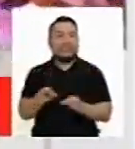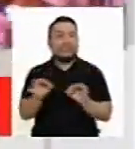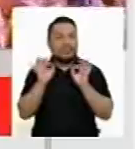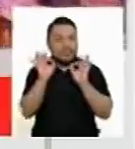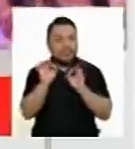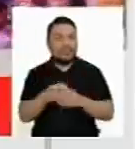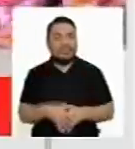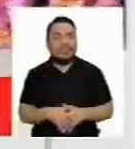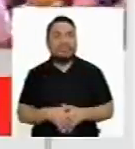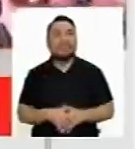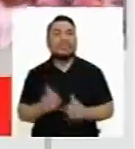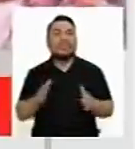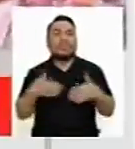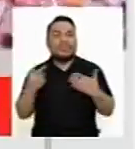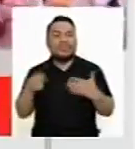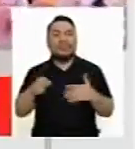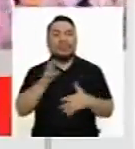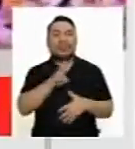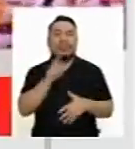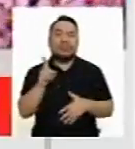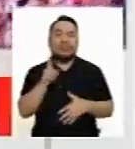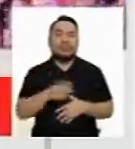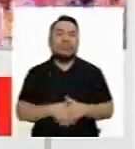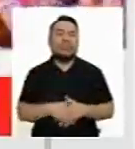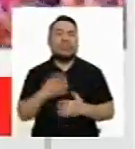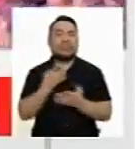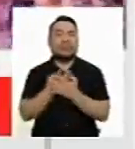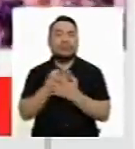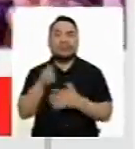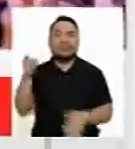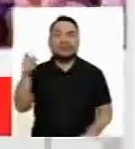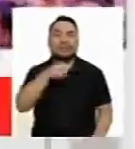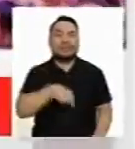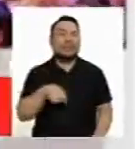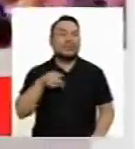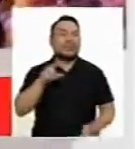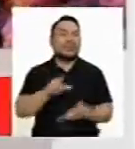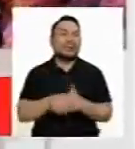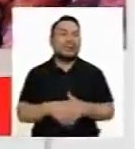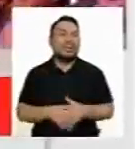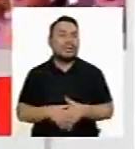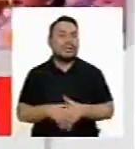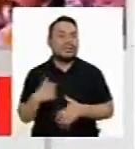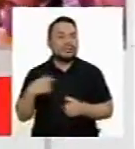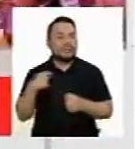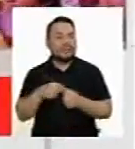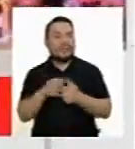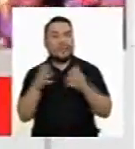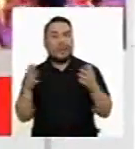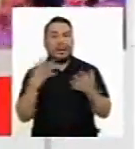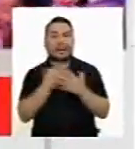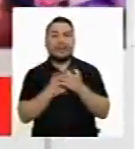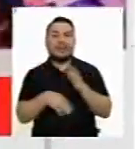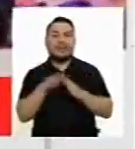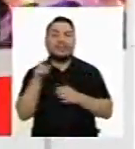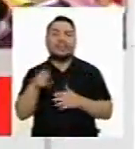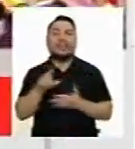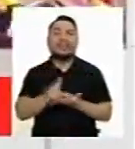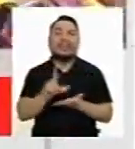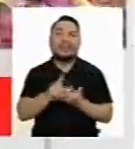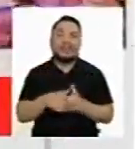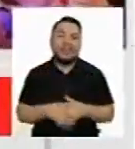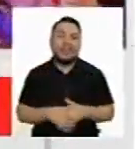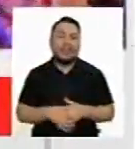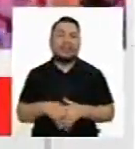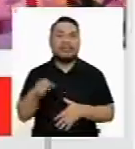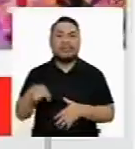exitosos, y estamos en 21 establecimientos penitenciarios, ¿no? En Lima. Por ejemplo, en el Gran Teatro Nacional participaron la mayor cantidad de penales de Lima, ¿no? Se